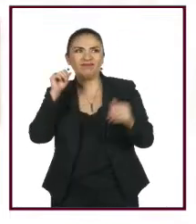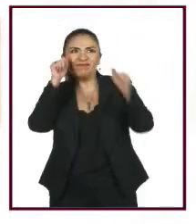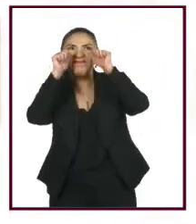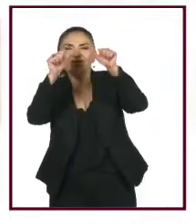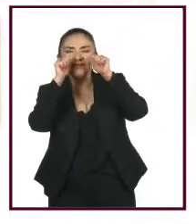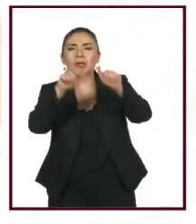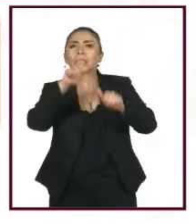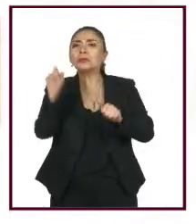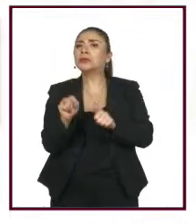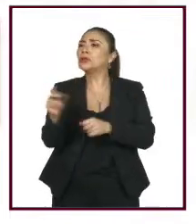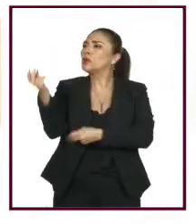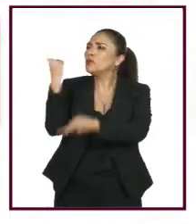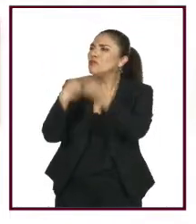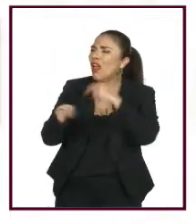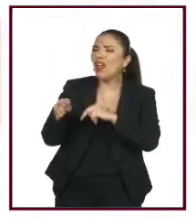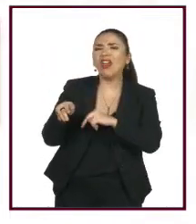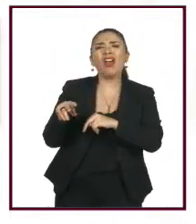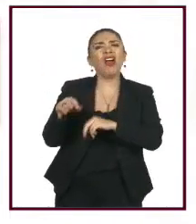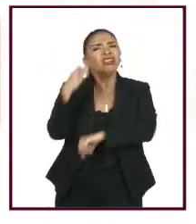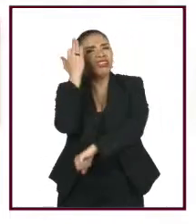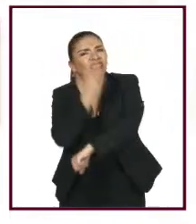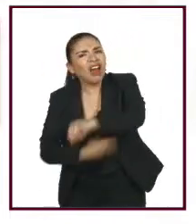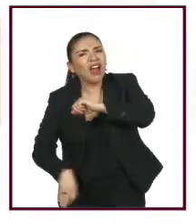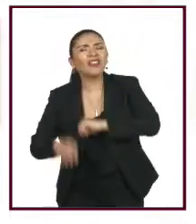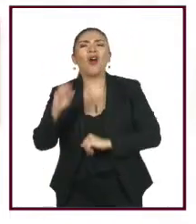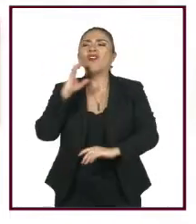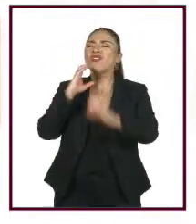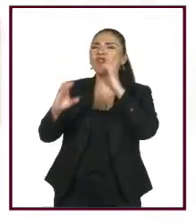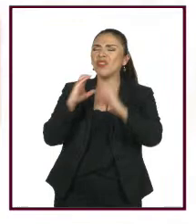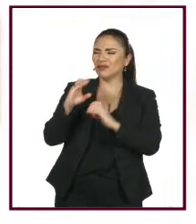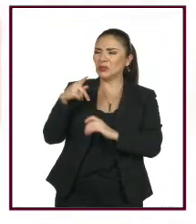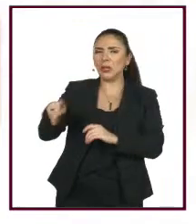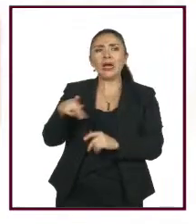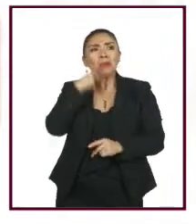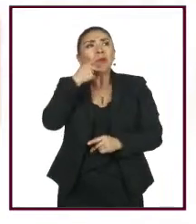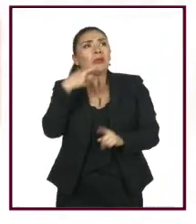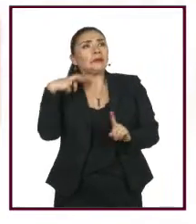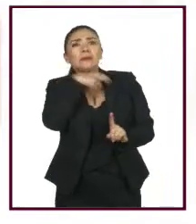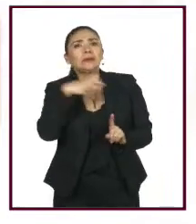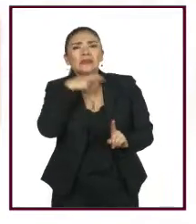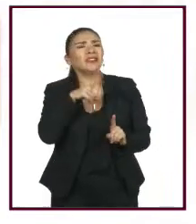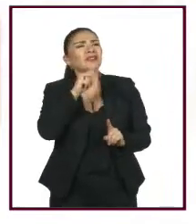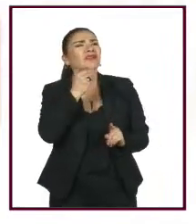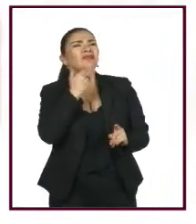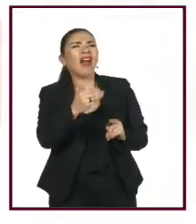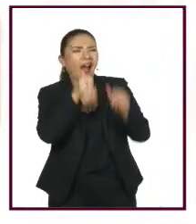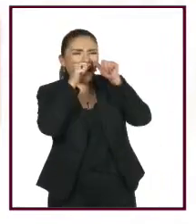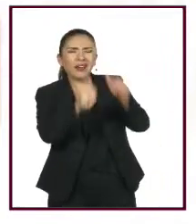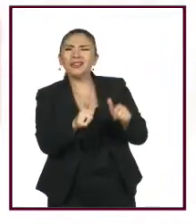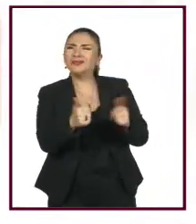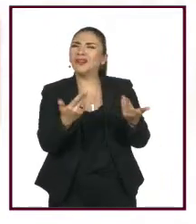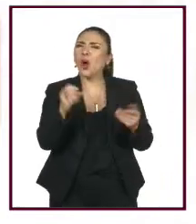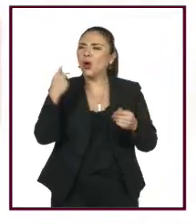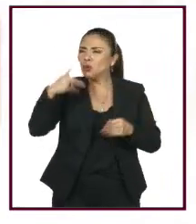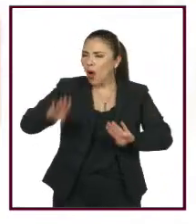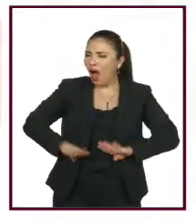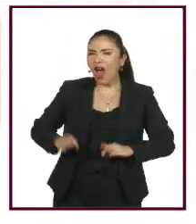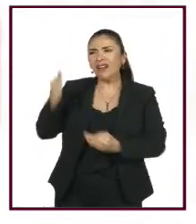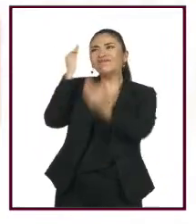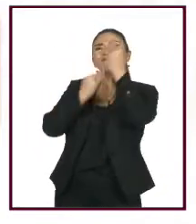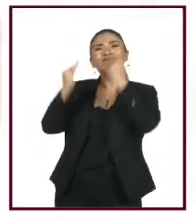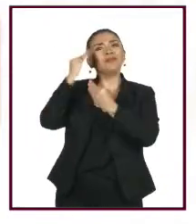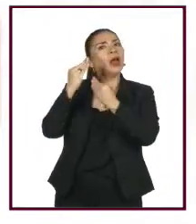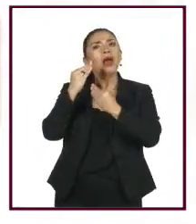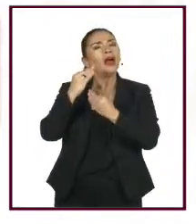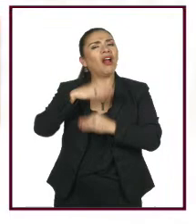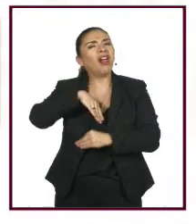se ausenta, llega tarde, el diálogo puede ser rápido o desconectado, tienen cambios en su arreglo